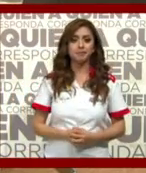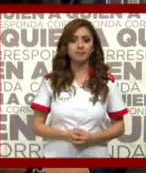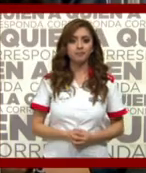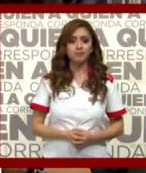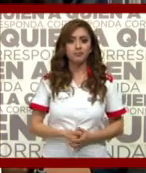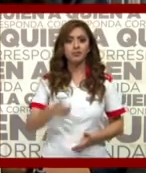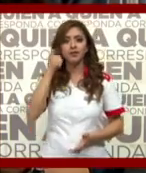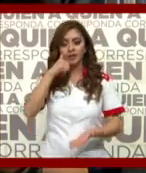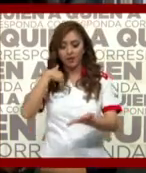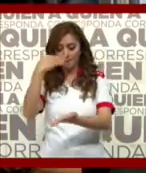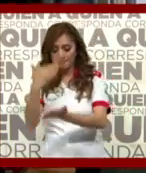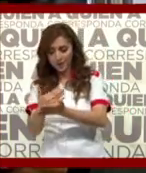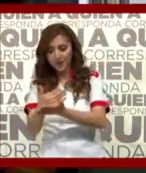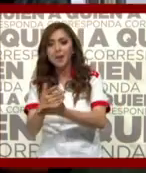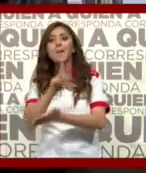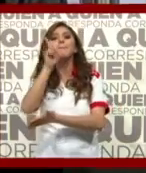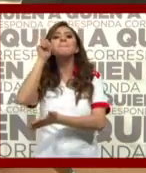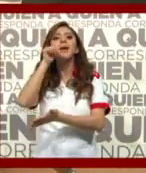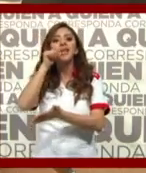ha sido